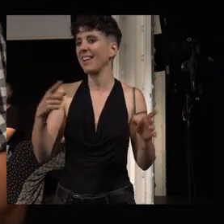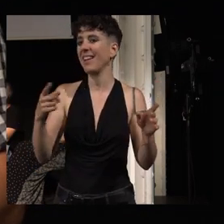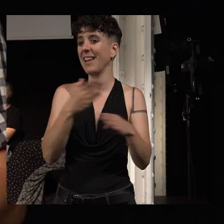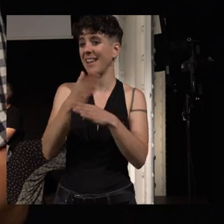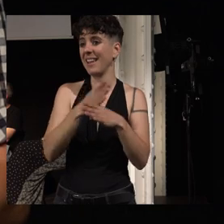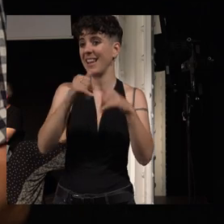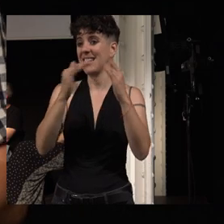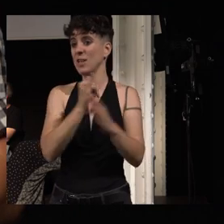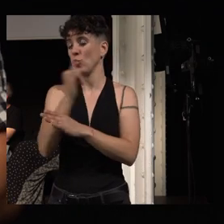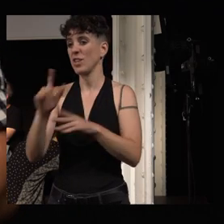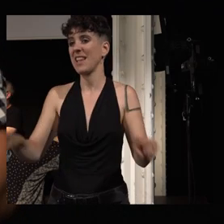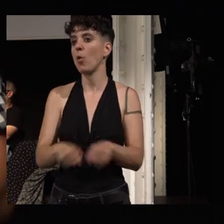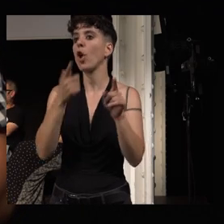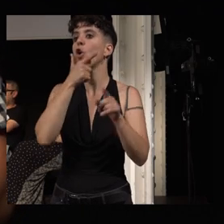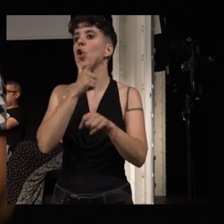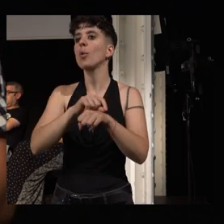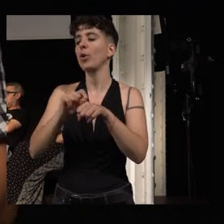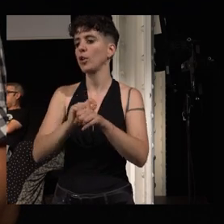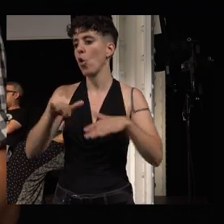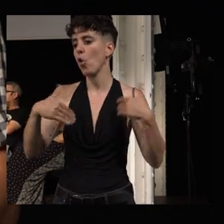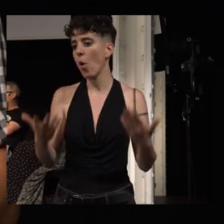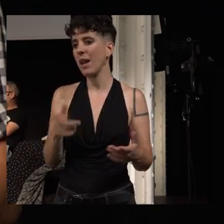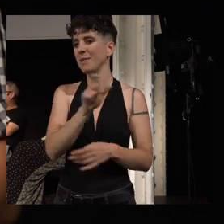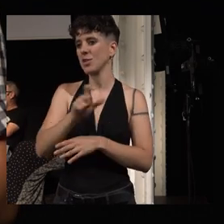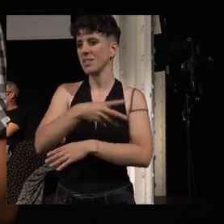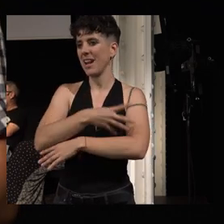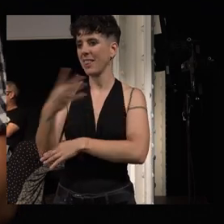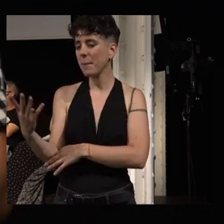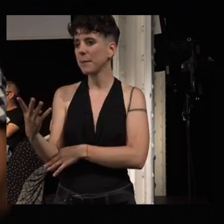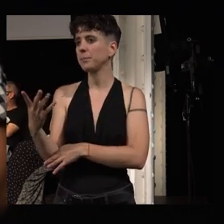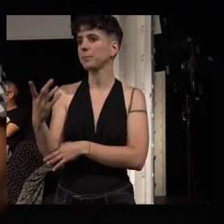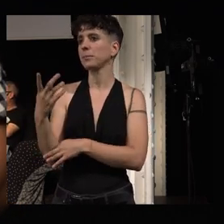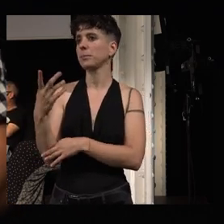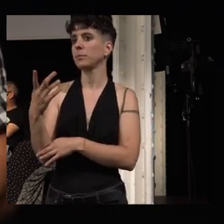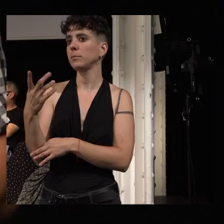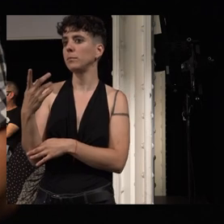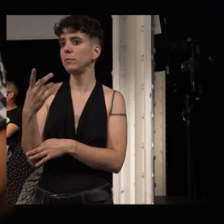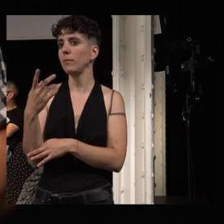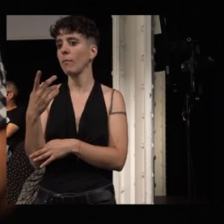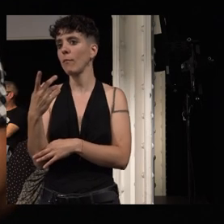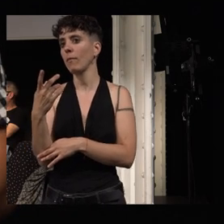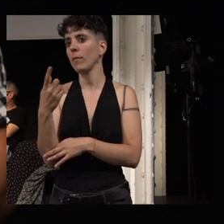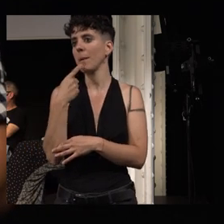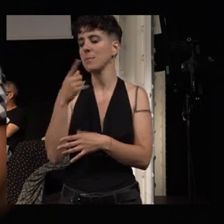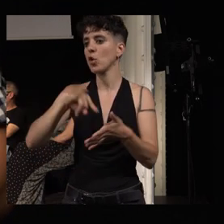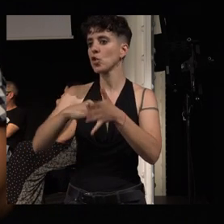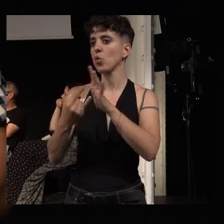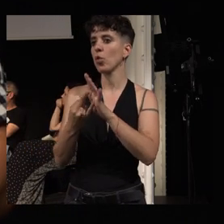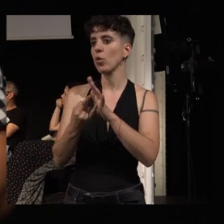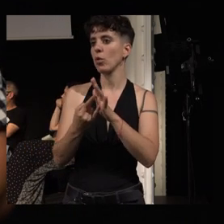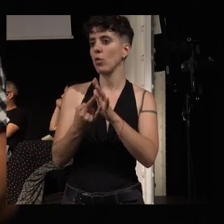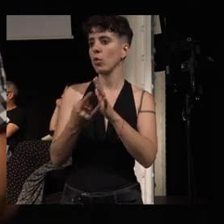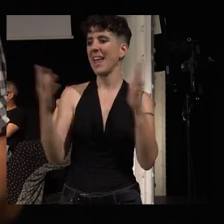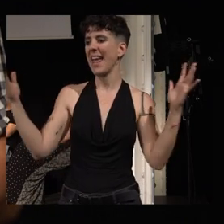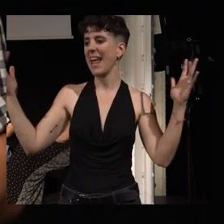tan grande con las personas LGTB y con los colectivos LGTB, que de ninguna manera se podría solventar con un